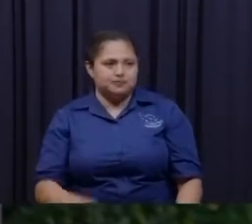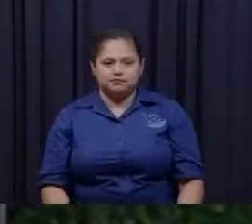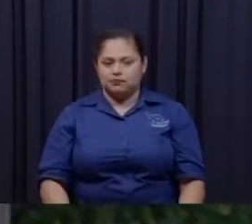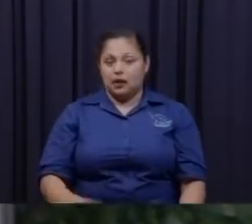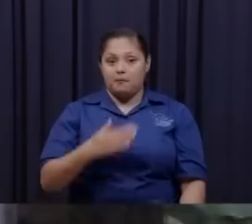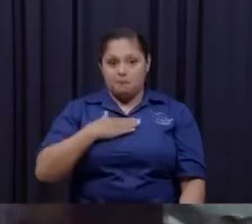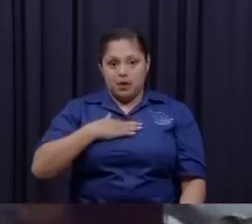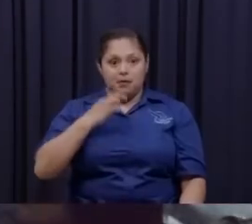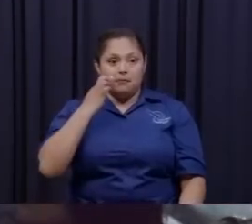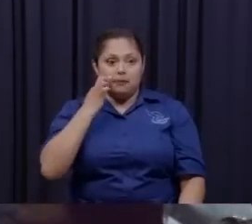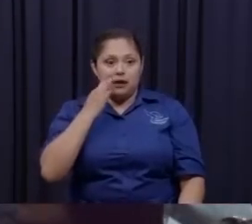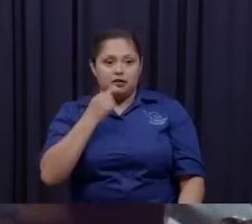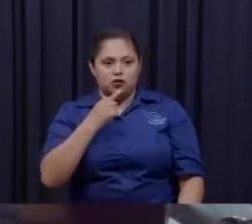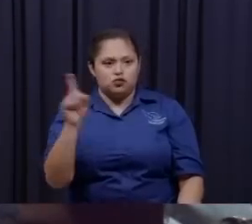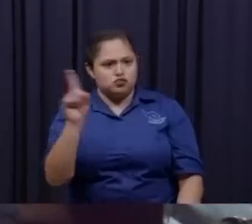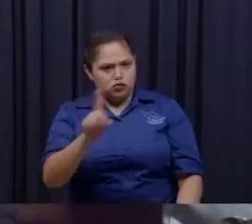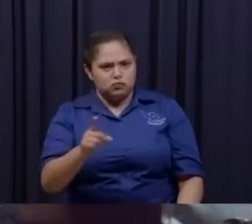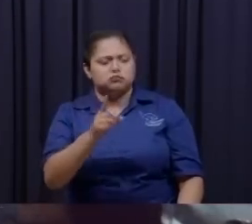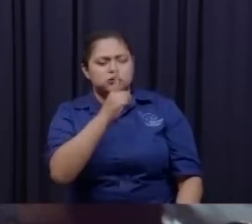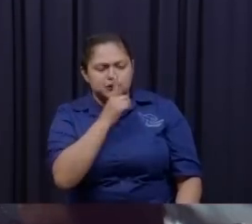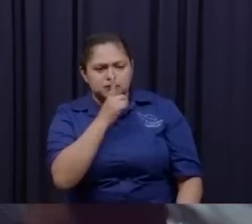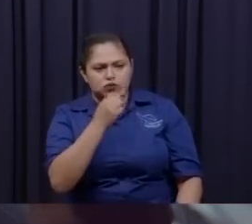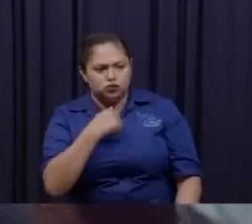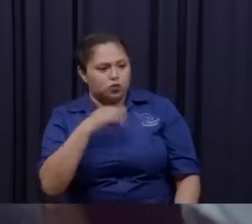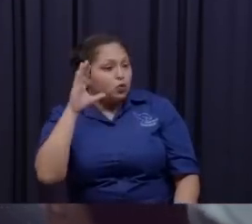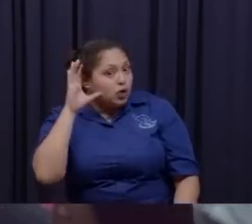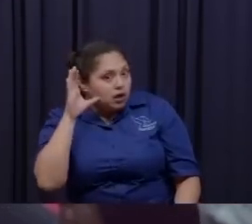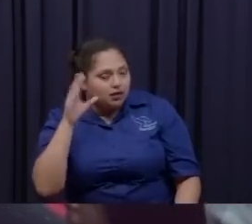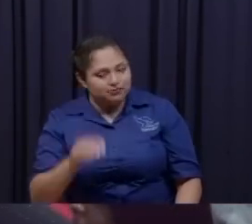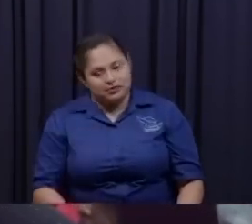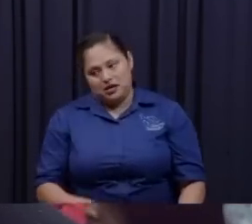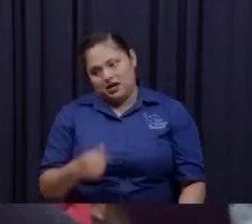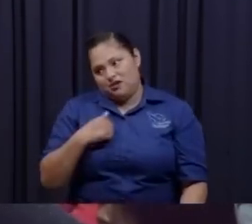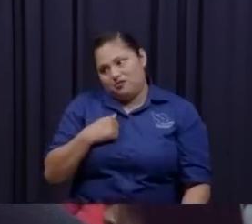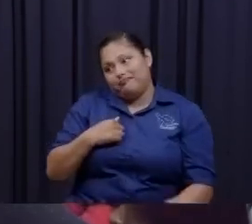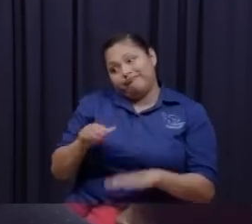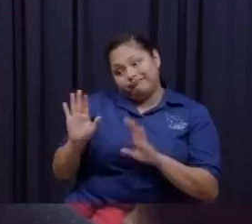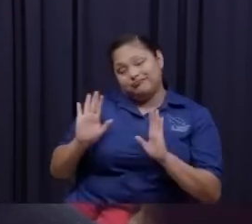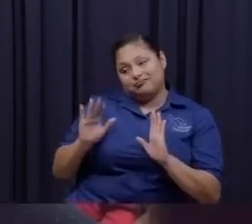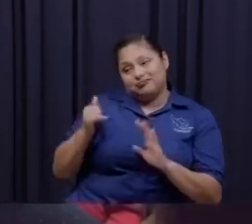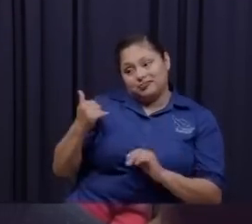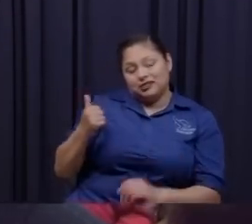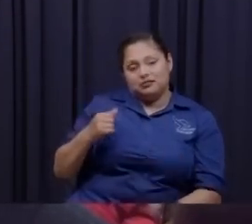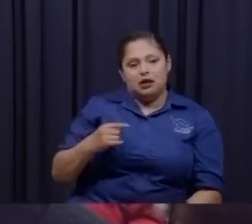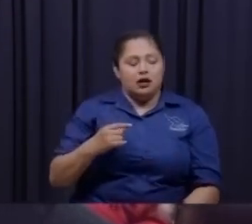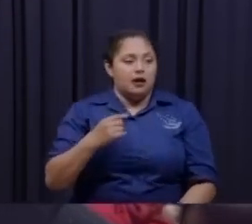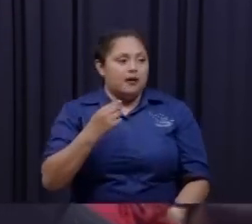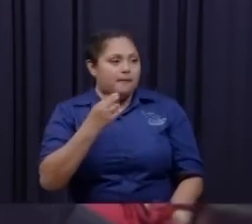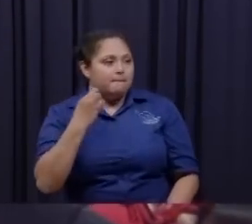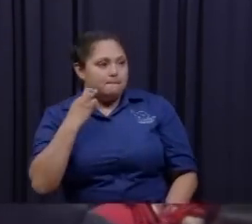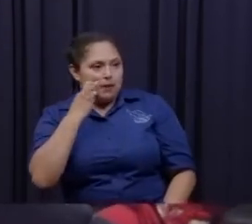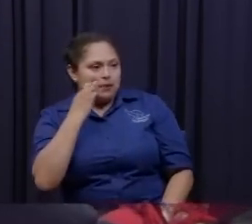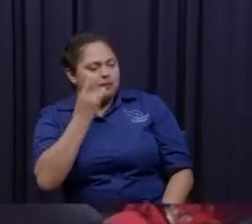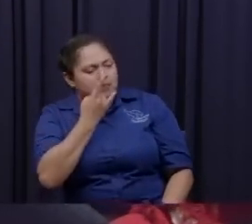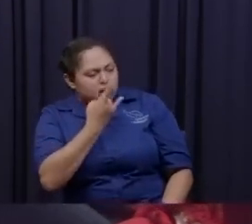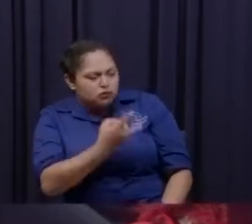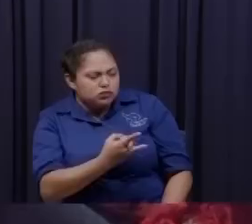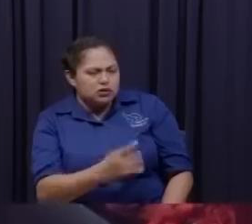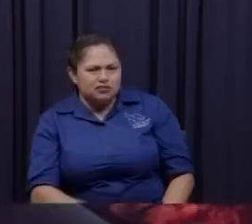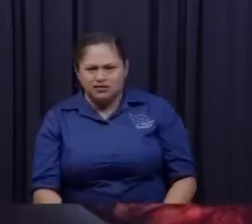dijo, oíme. Bueno, pues, perdóname. Papá, pero es que